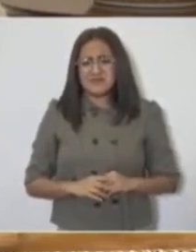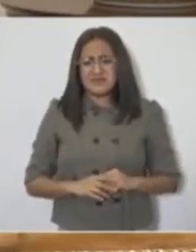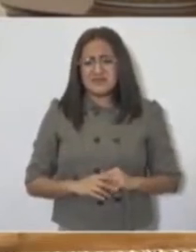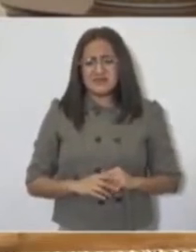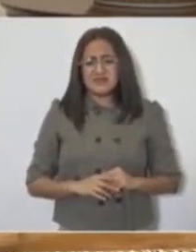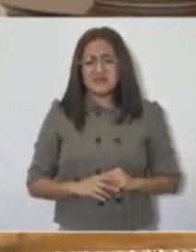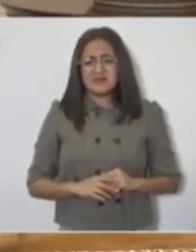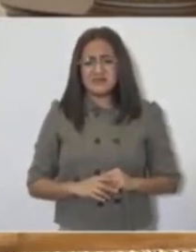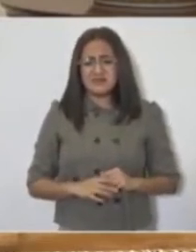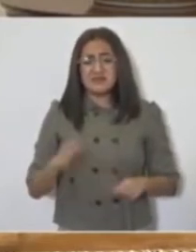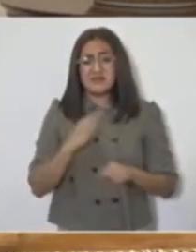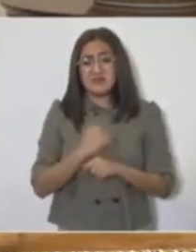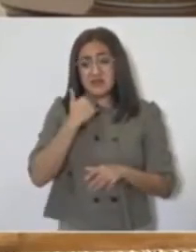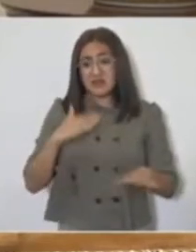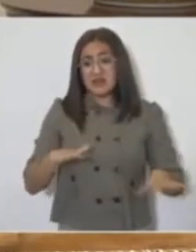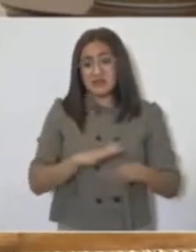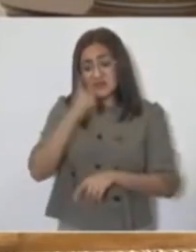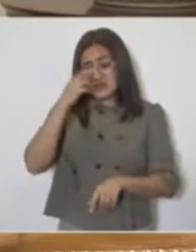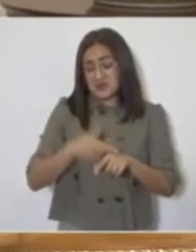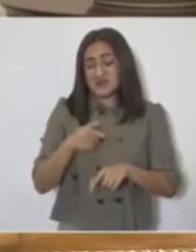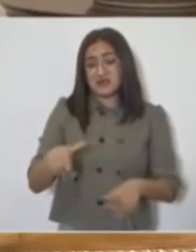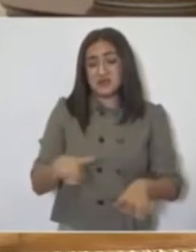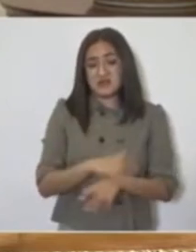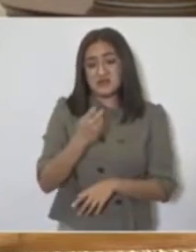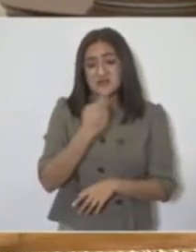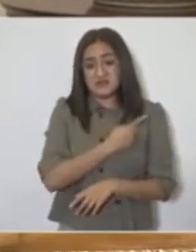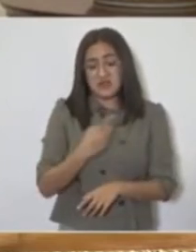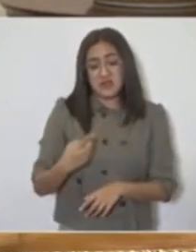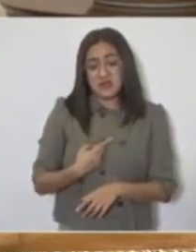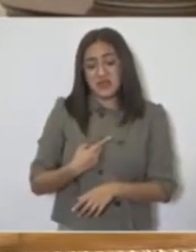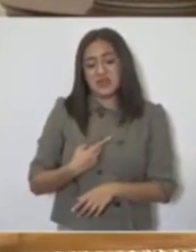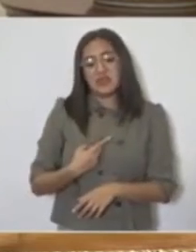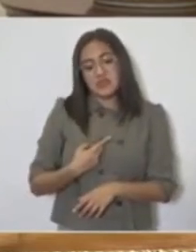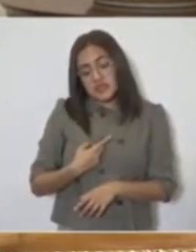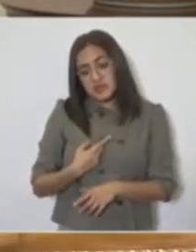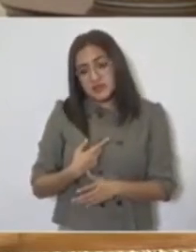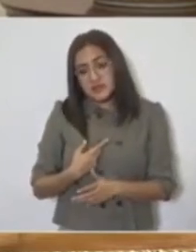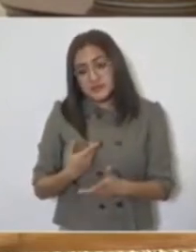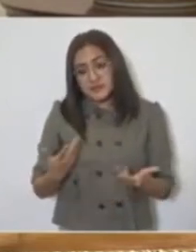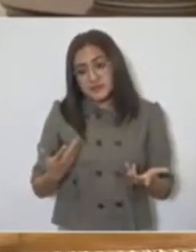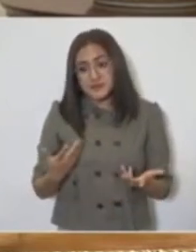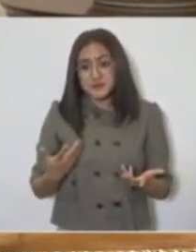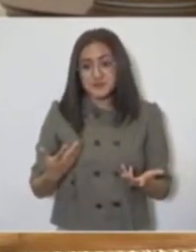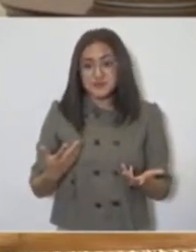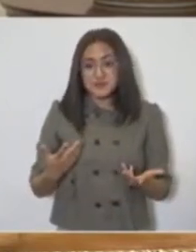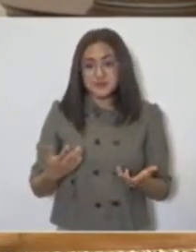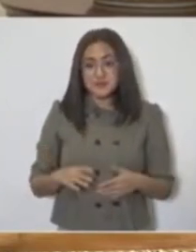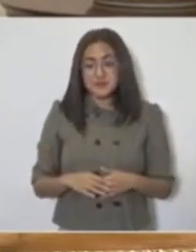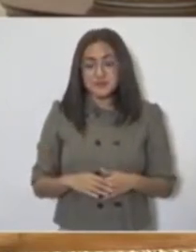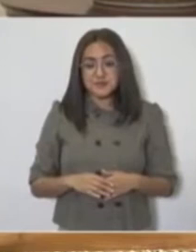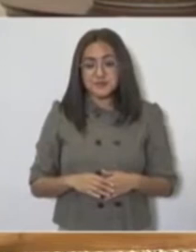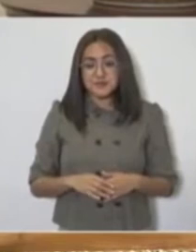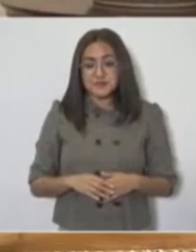lo que desean es destituir a los directivos porque los directivos actúan están como directivos